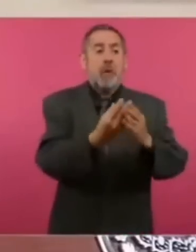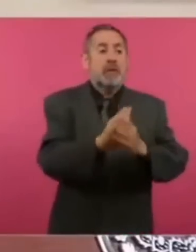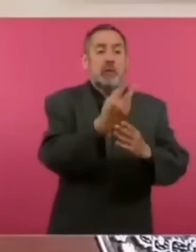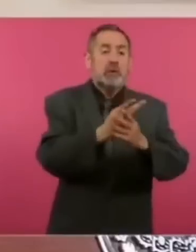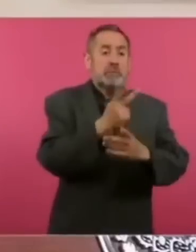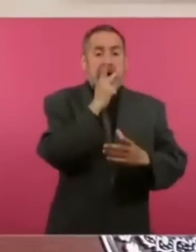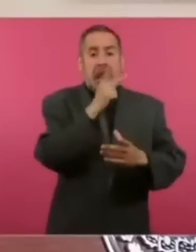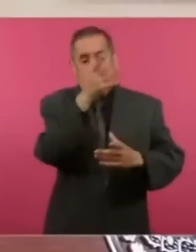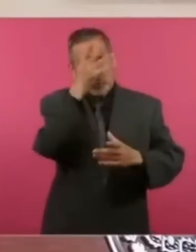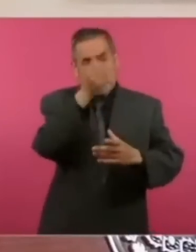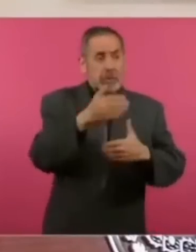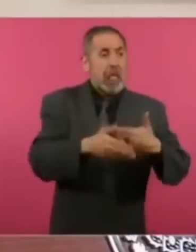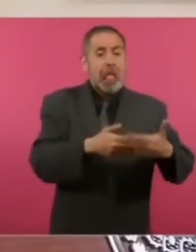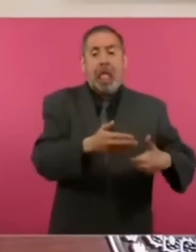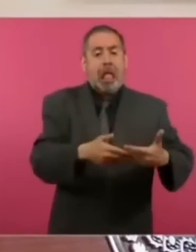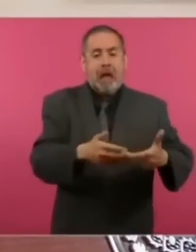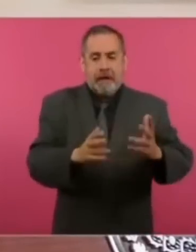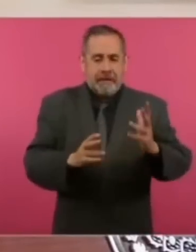¿Sí?